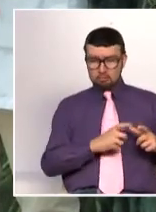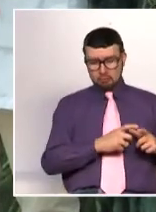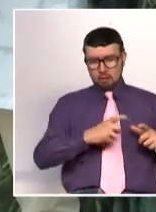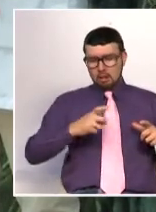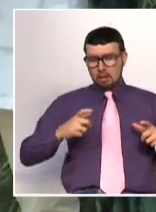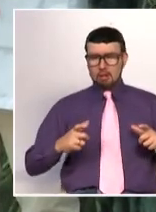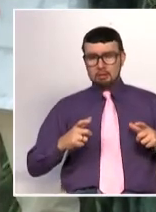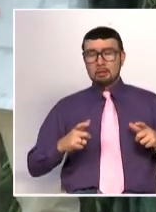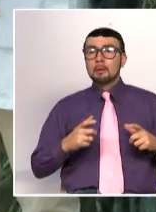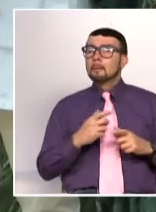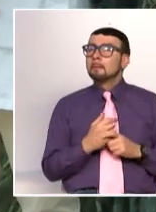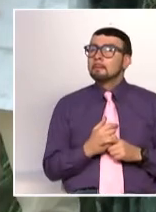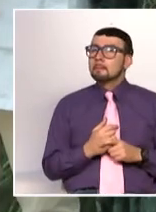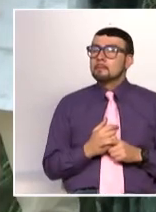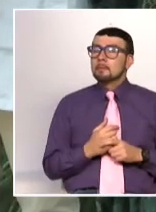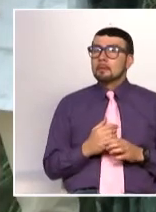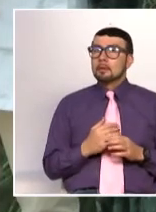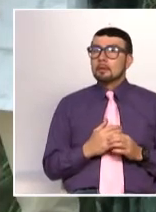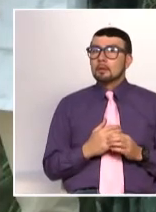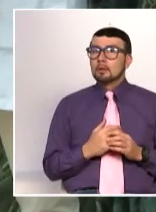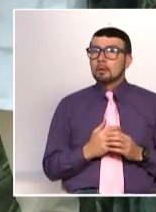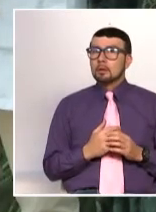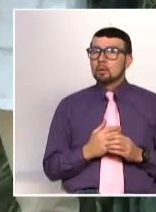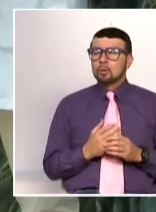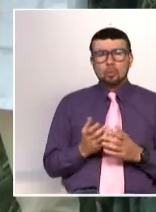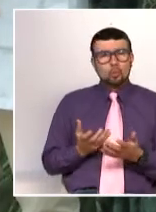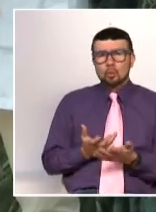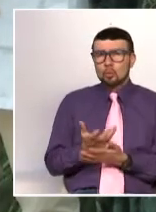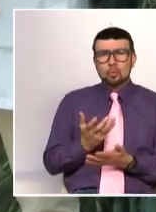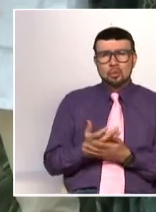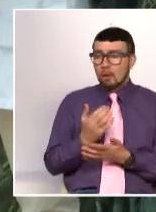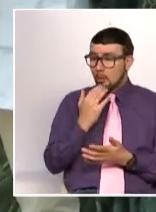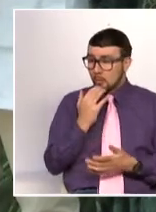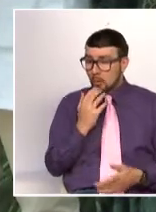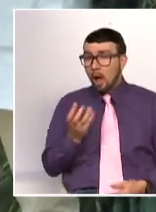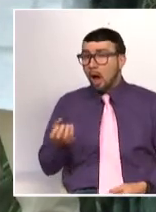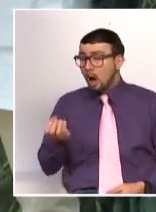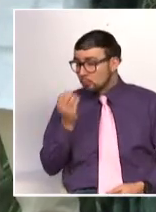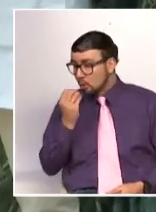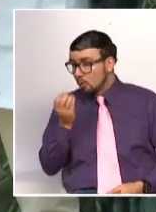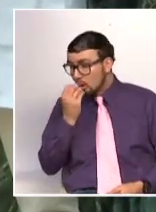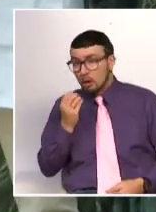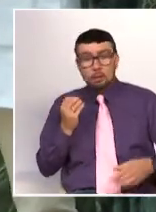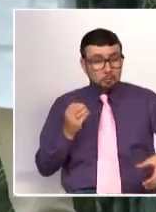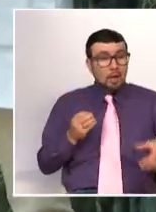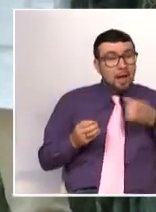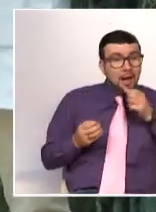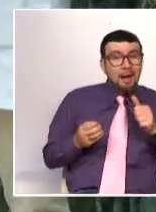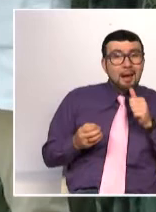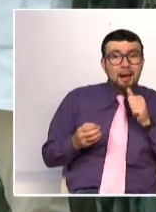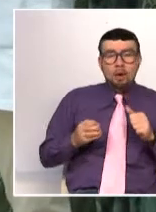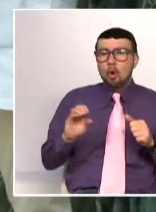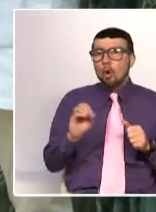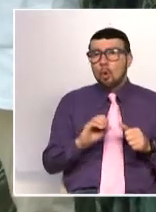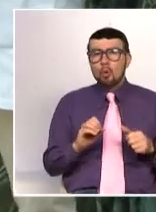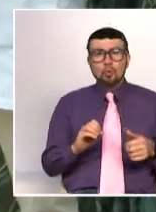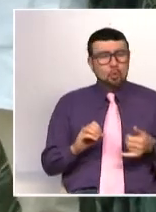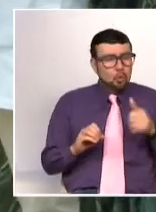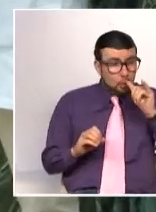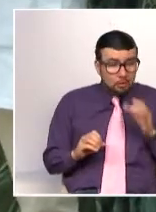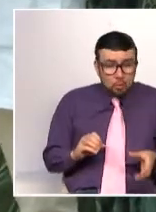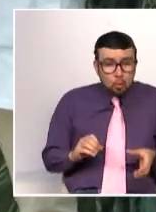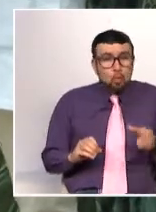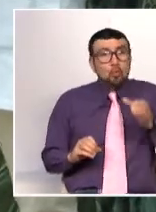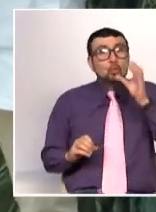no recomiendo comer las cosas sólidas y pasarlas con con el líquido